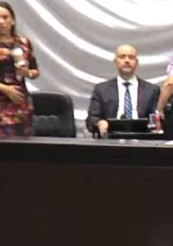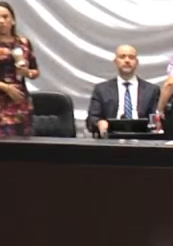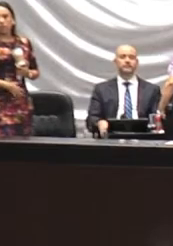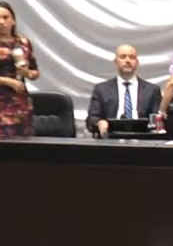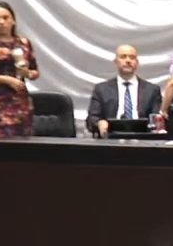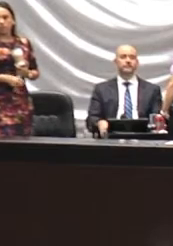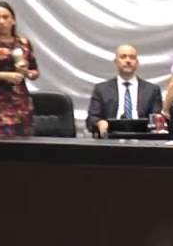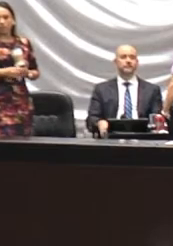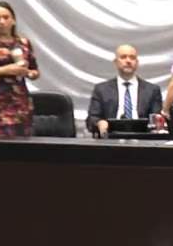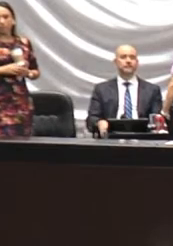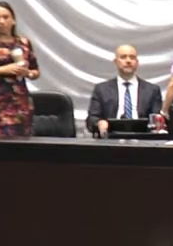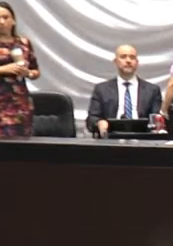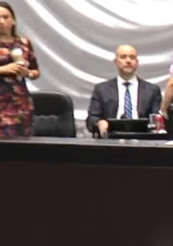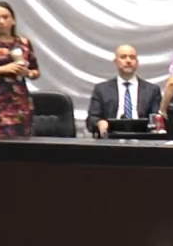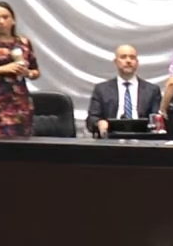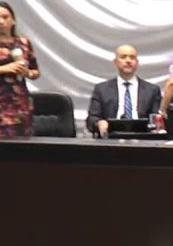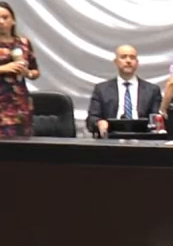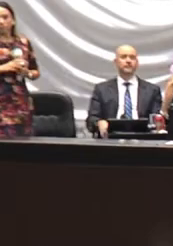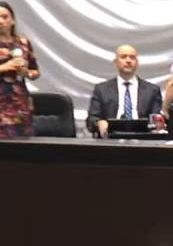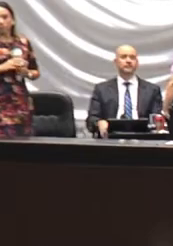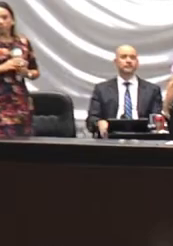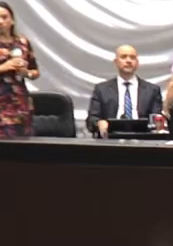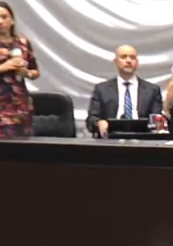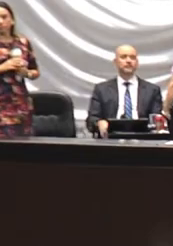Con su venia, señor presidente,